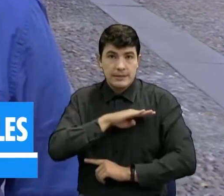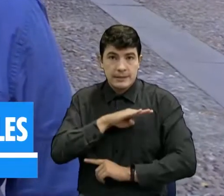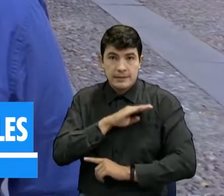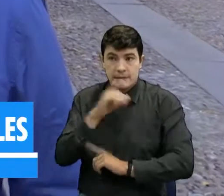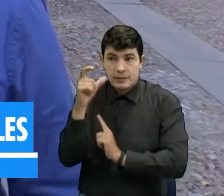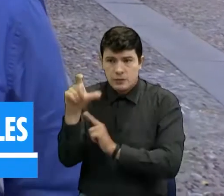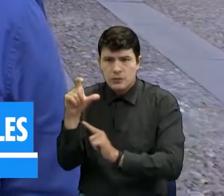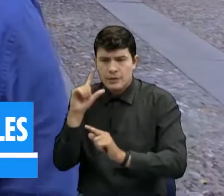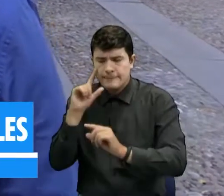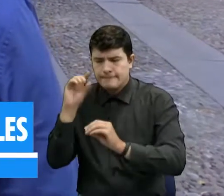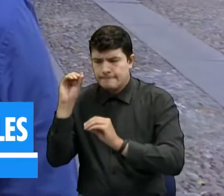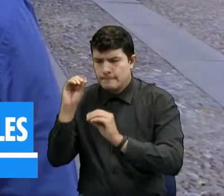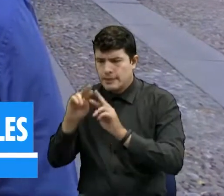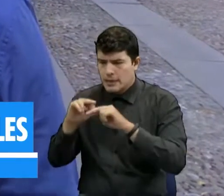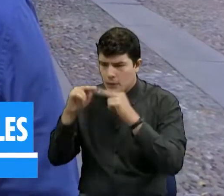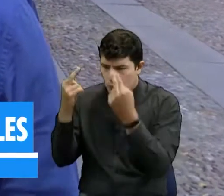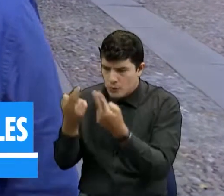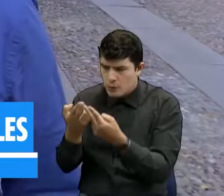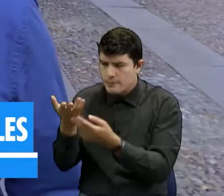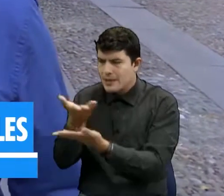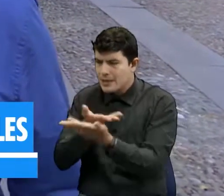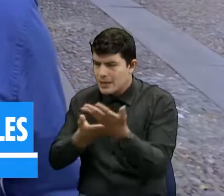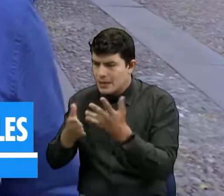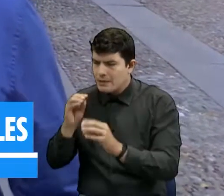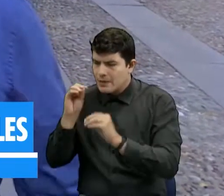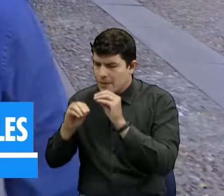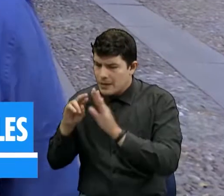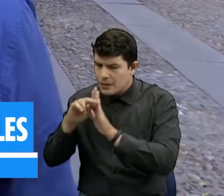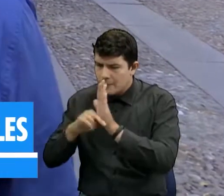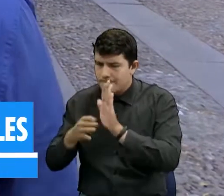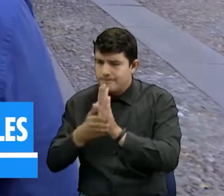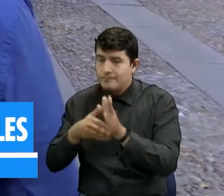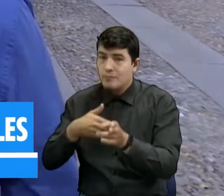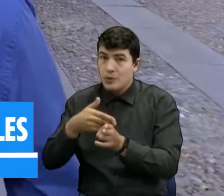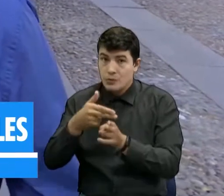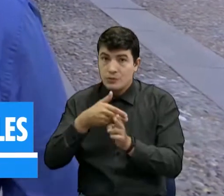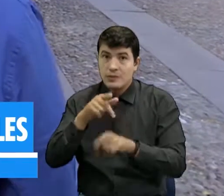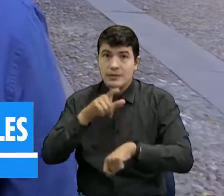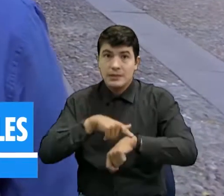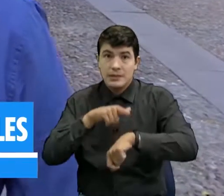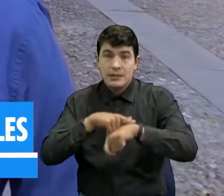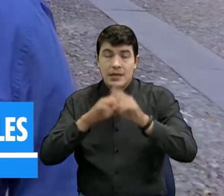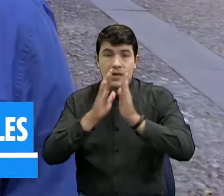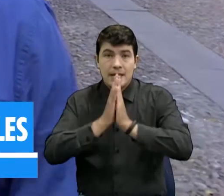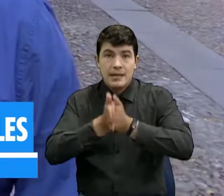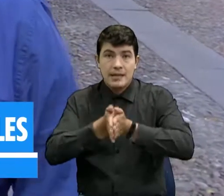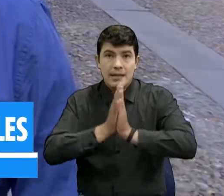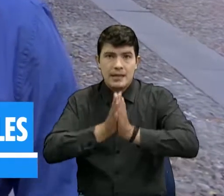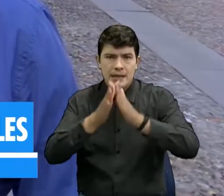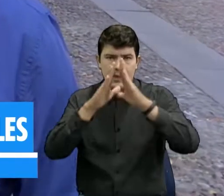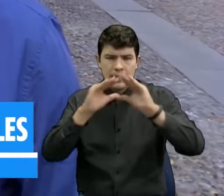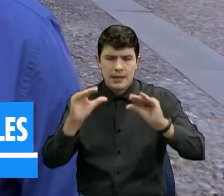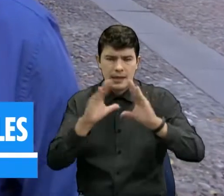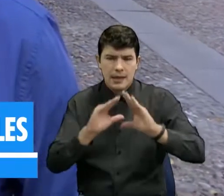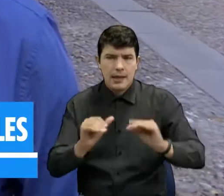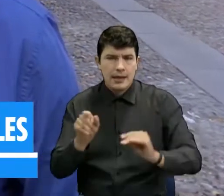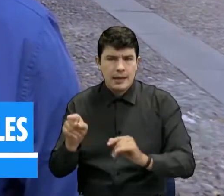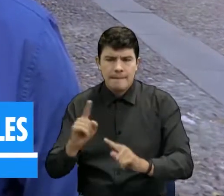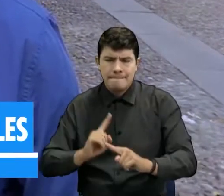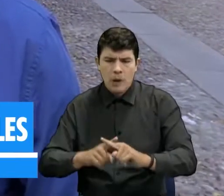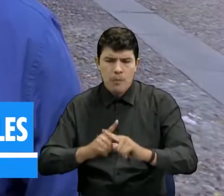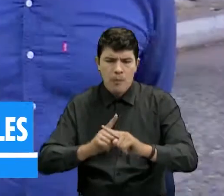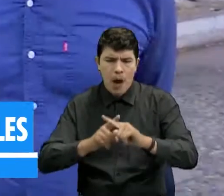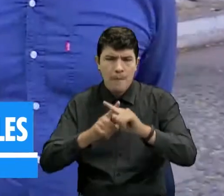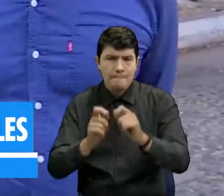muy pronto, ya que se avecina la época de Navidad y vamos a tener, se van a multiplicar los